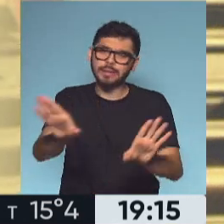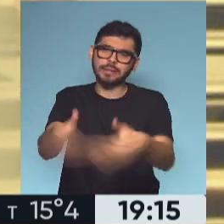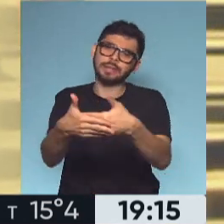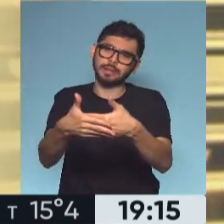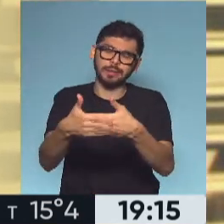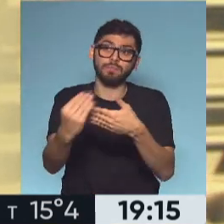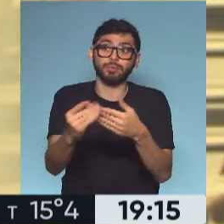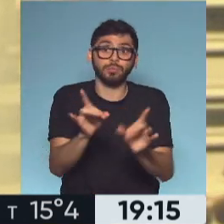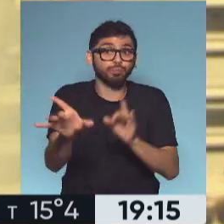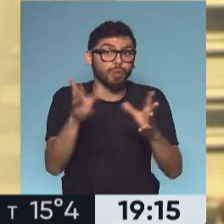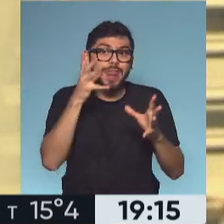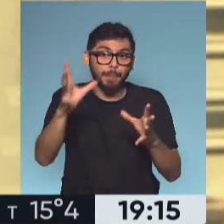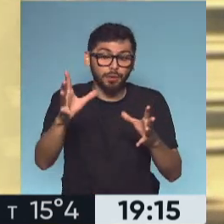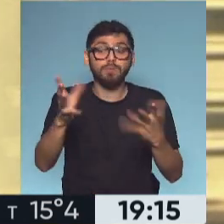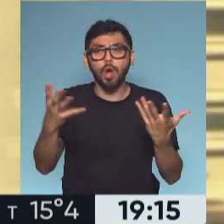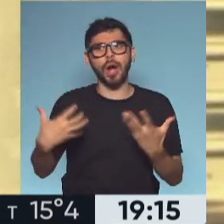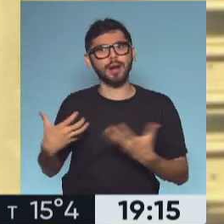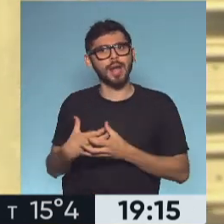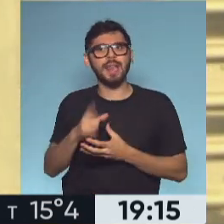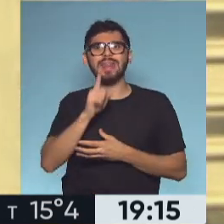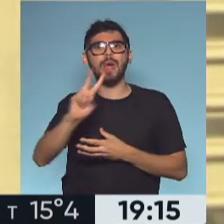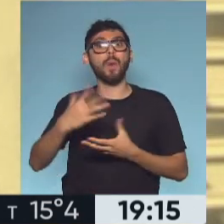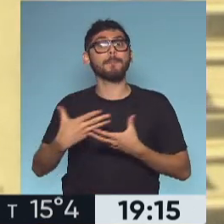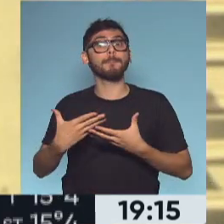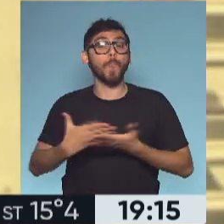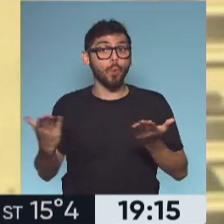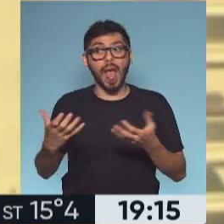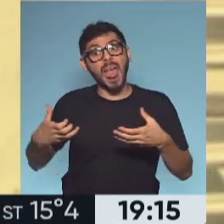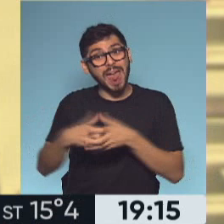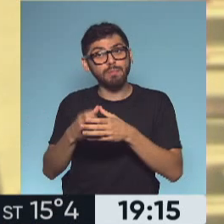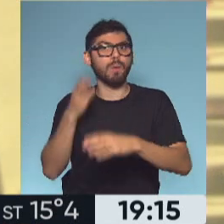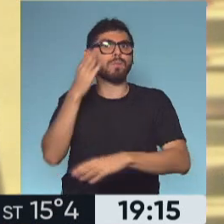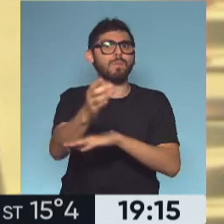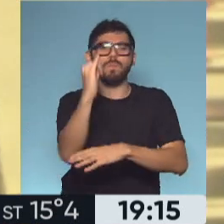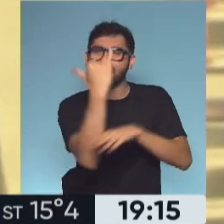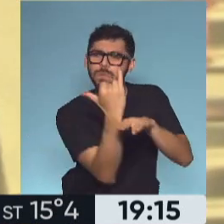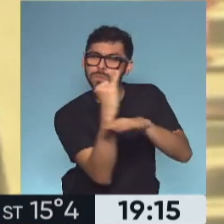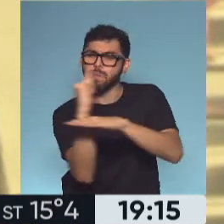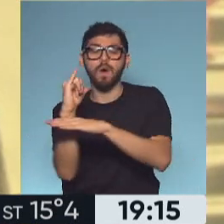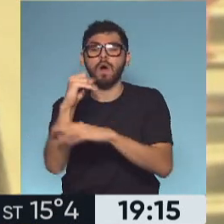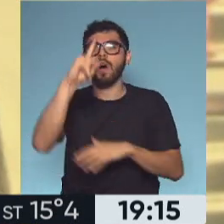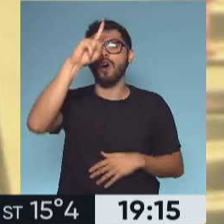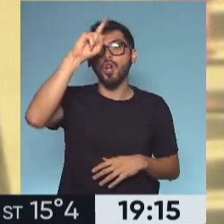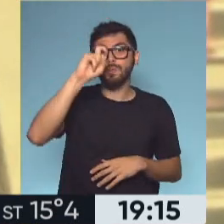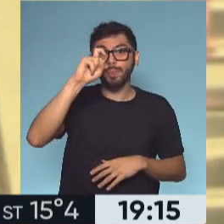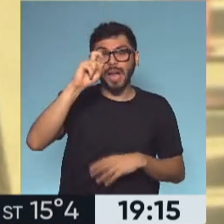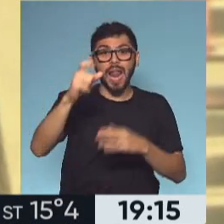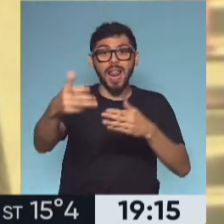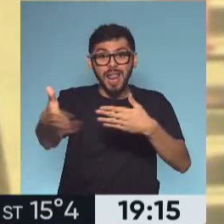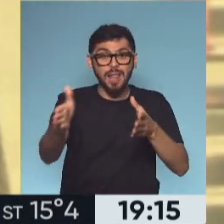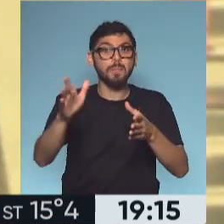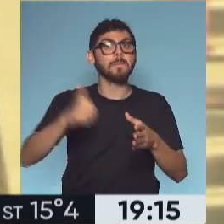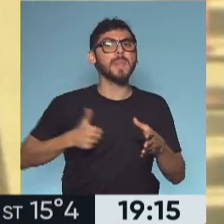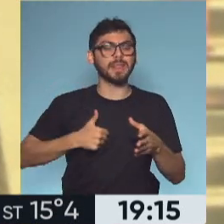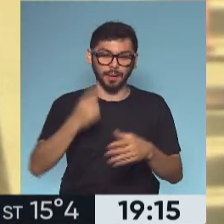casos que se registran. Un equipo de la televisión pública recorrió allí el Hospital Modular Militar.